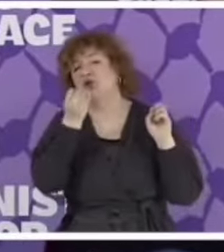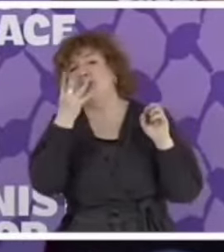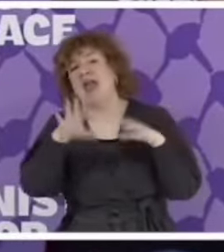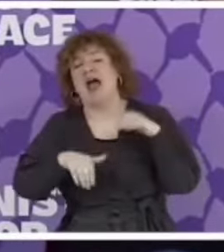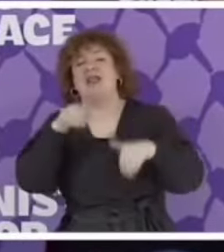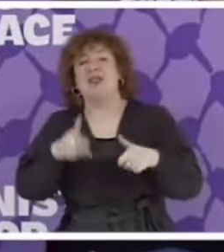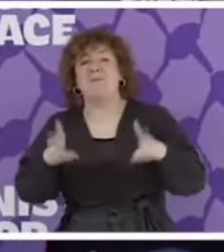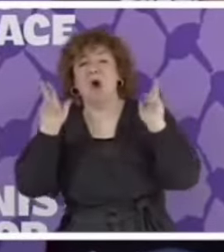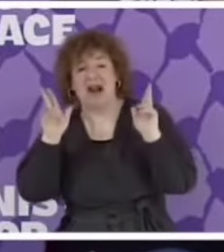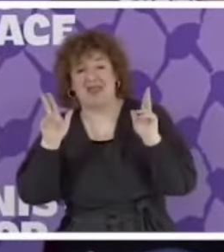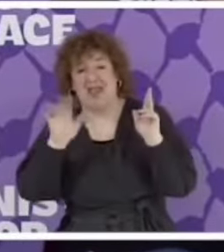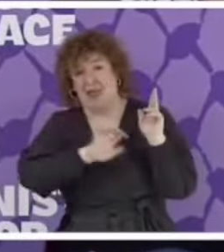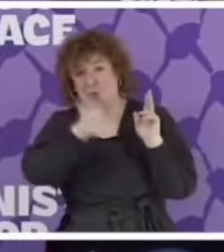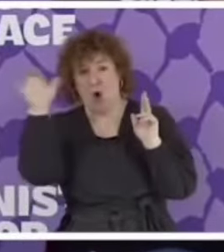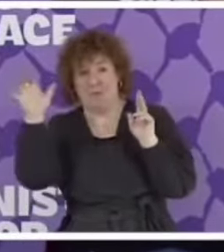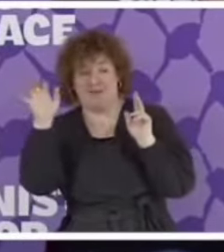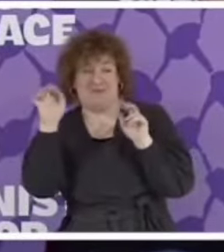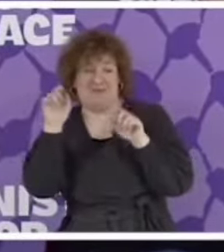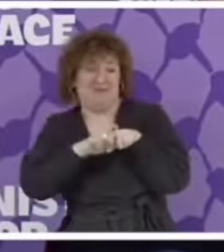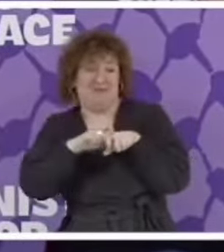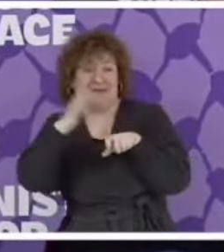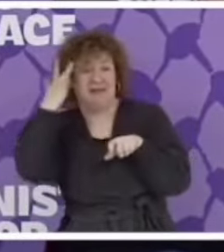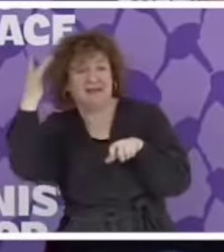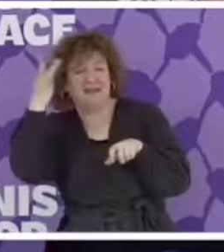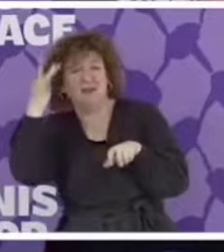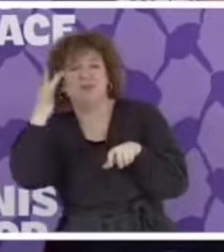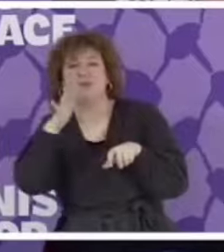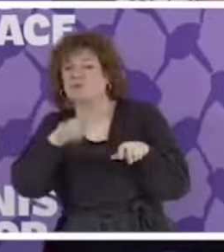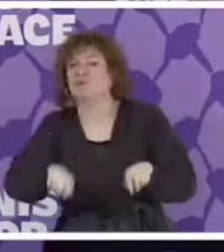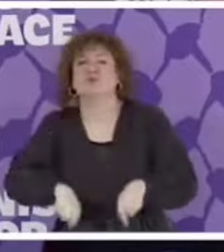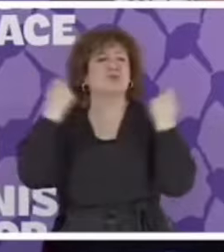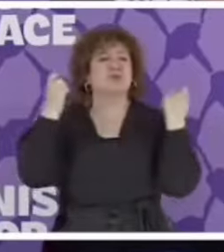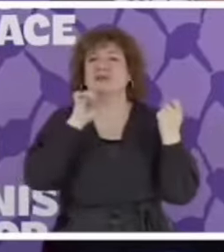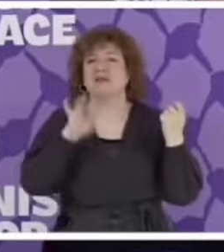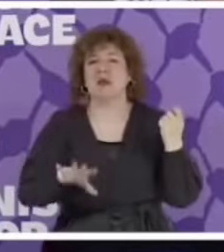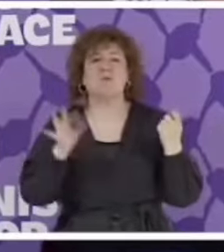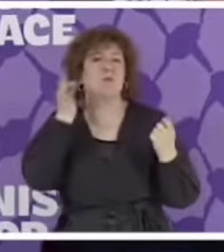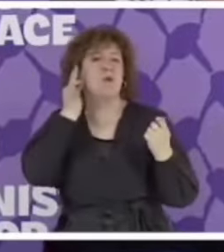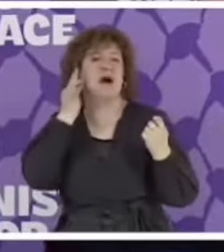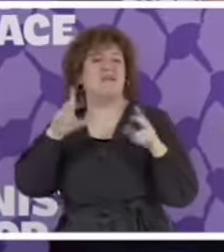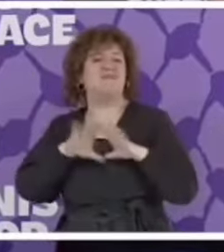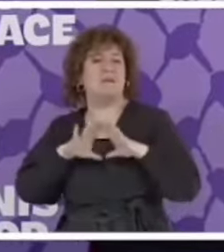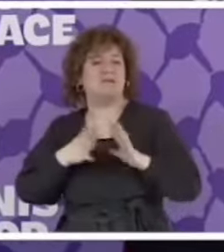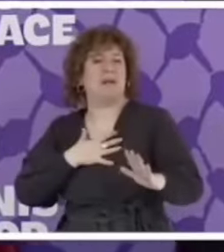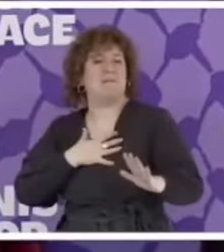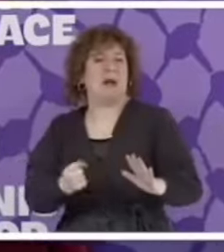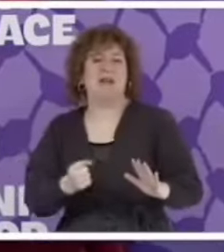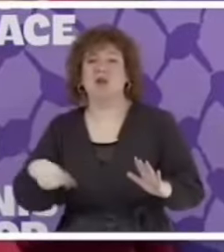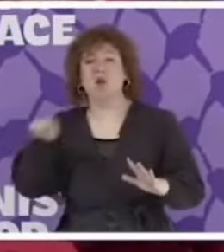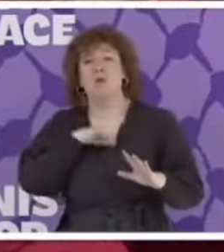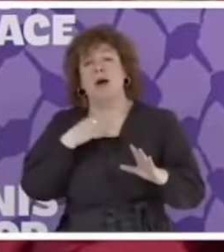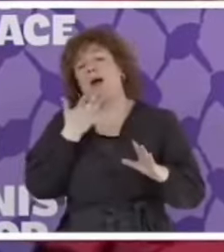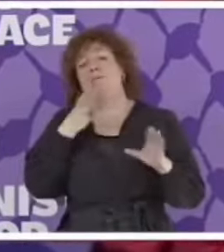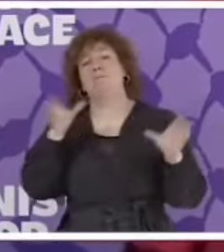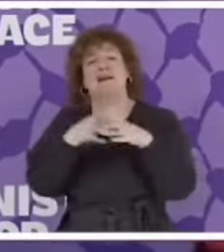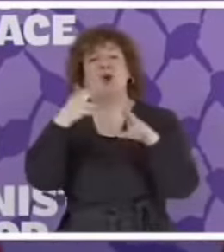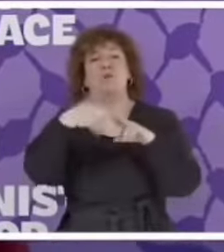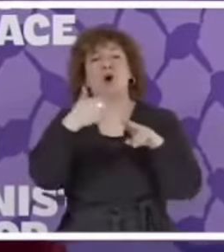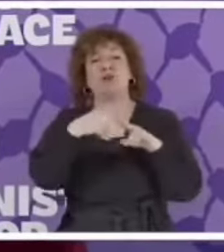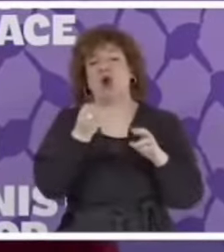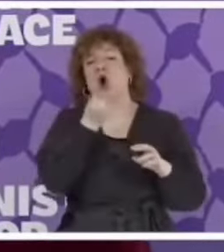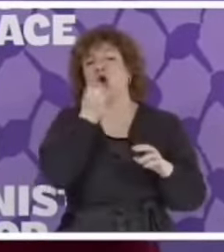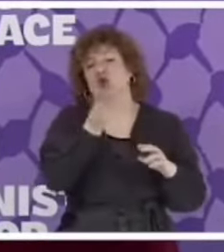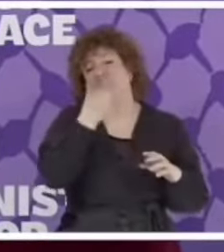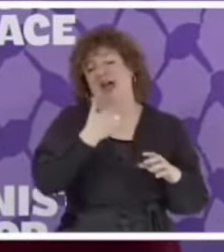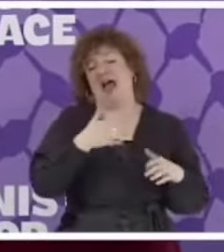Europa, se han producido de la mano de mujeres feministas valientes que, mientras sus partidos socialdemócratas